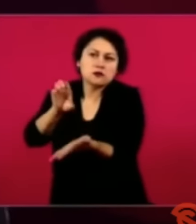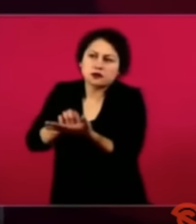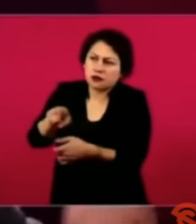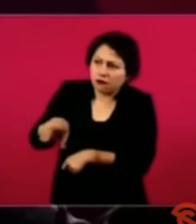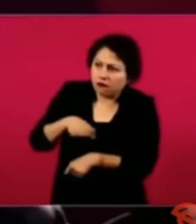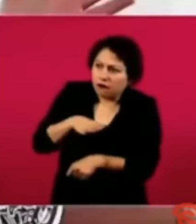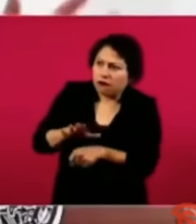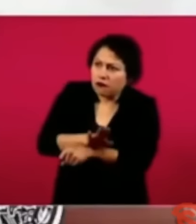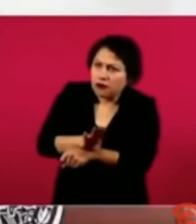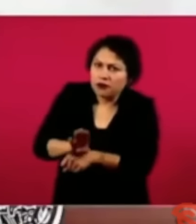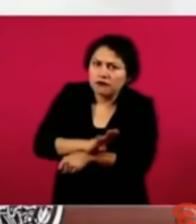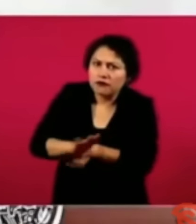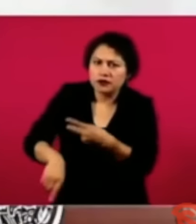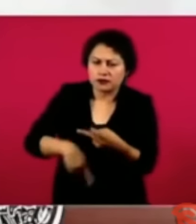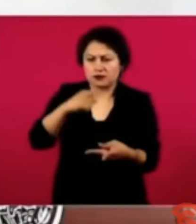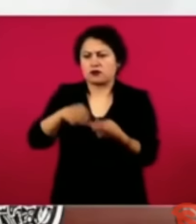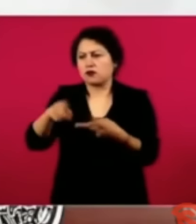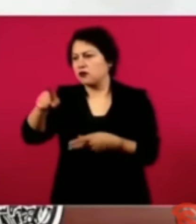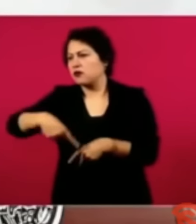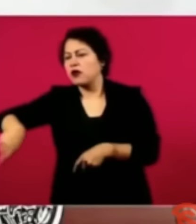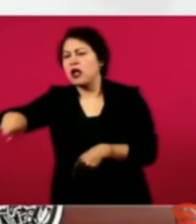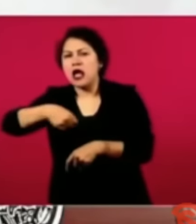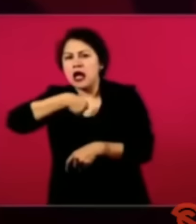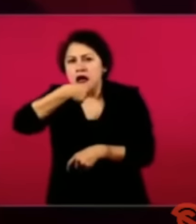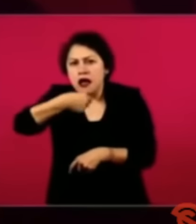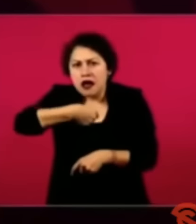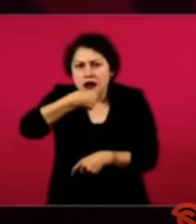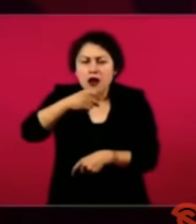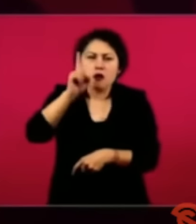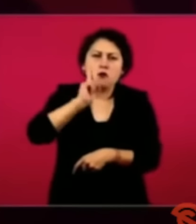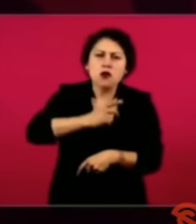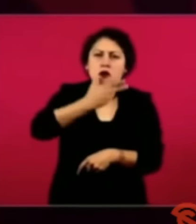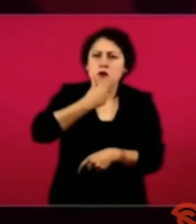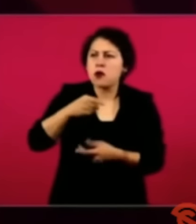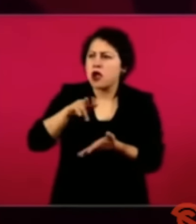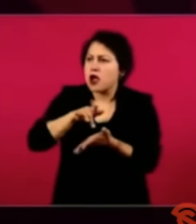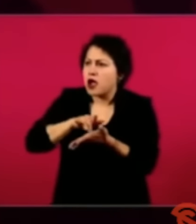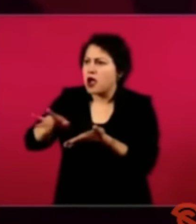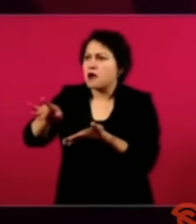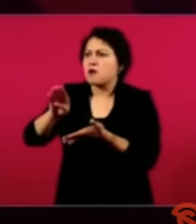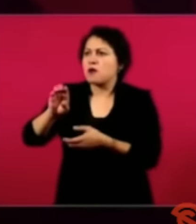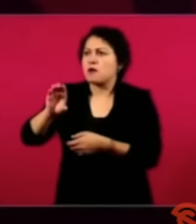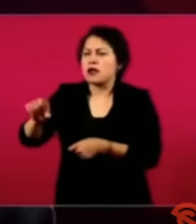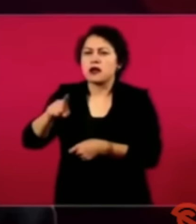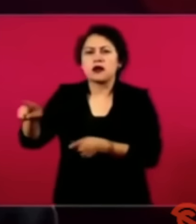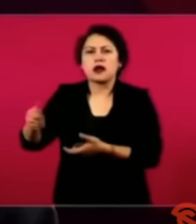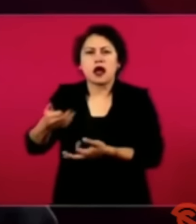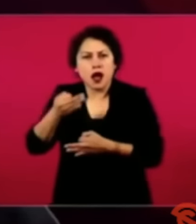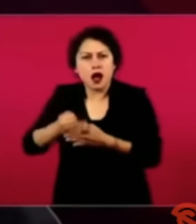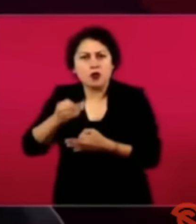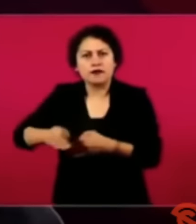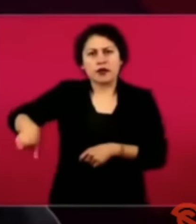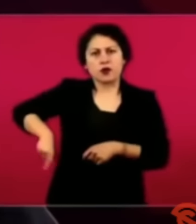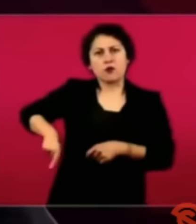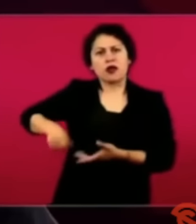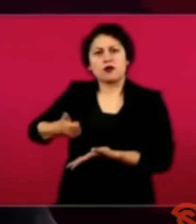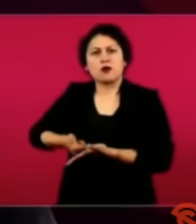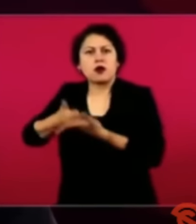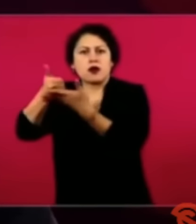los abuelitos, las abuelitas que reciben un apoyo y que son dignificados por este gobierno. Esa gente que no